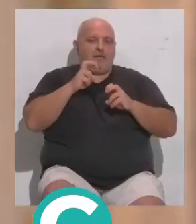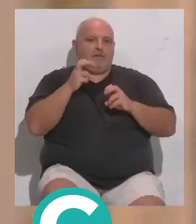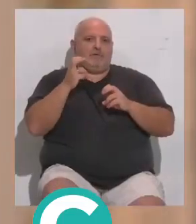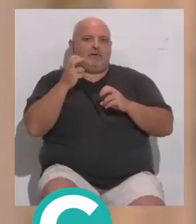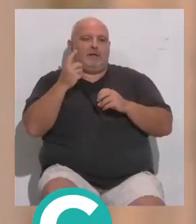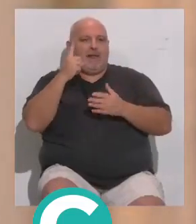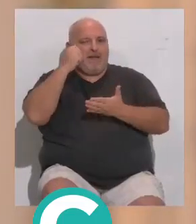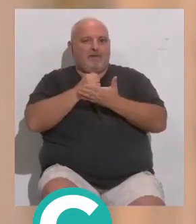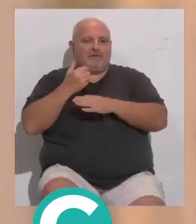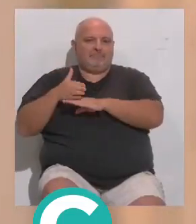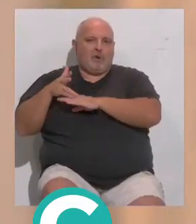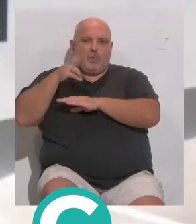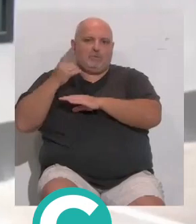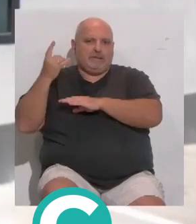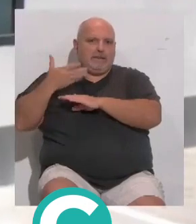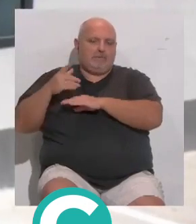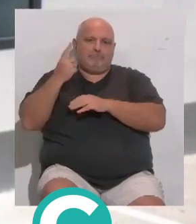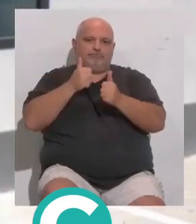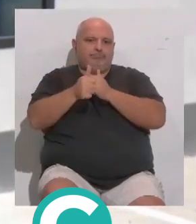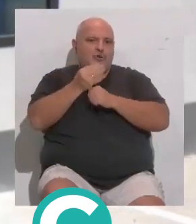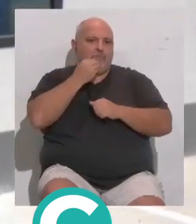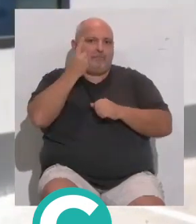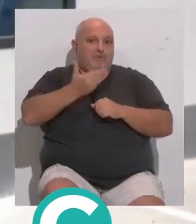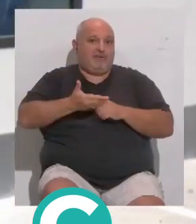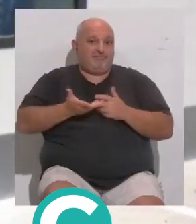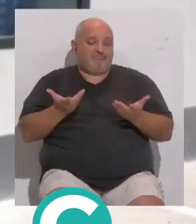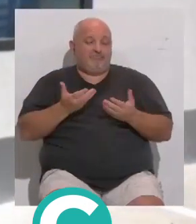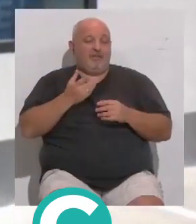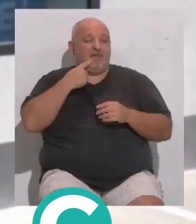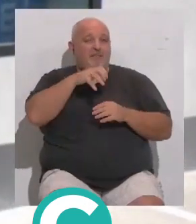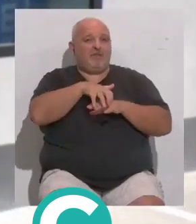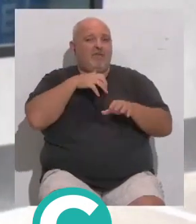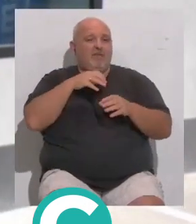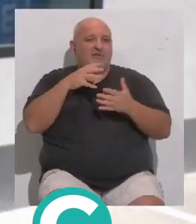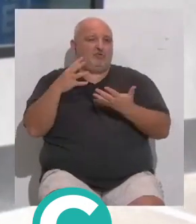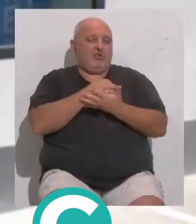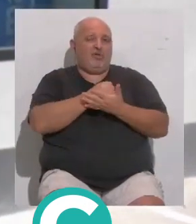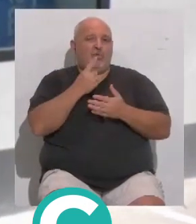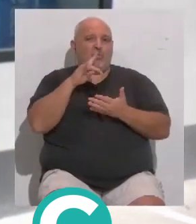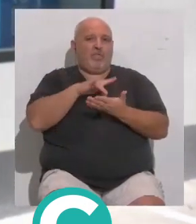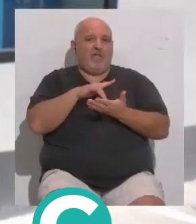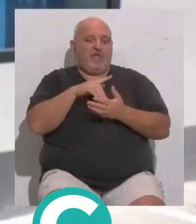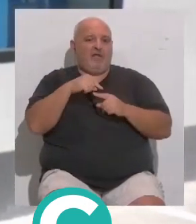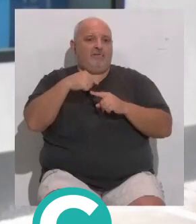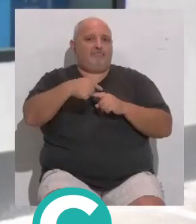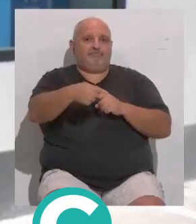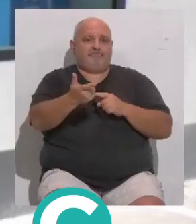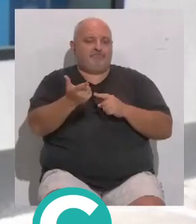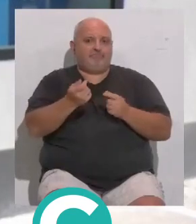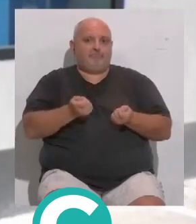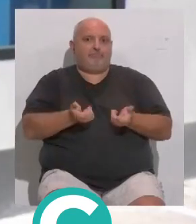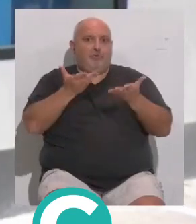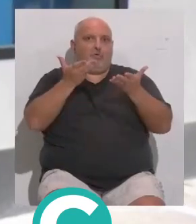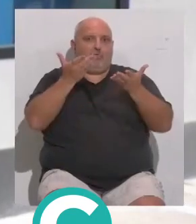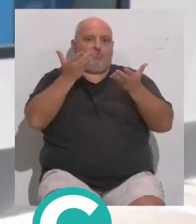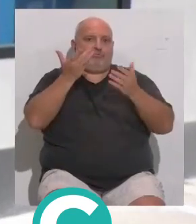lado caprichos y lujos. Y se ha notado bastante. Y además lo que están diciendo todo el mundo, que de un día para otro, que te ponen